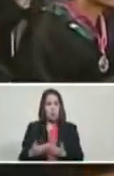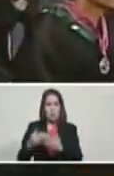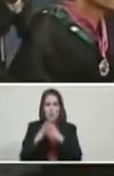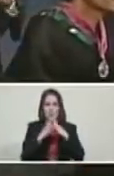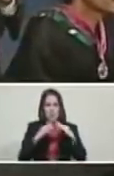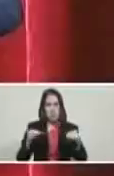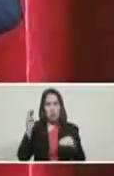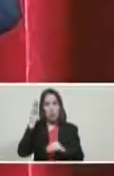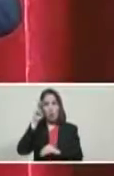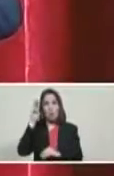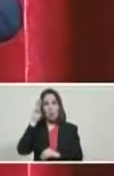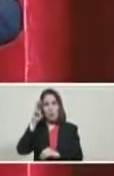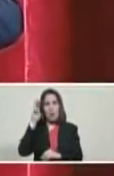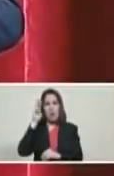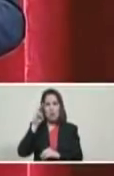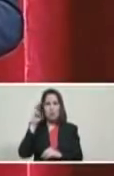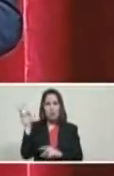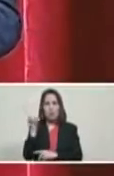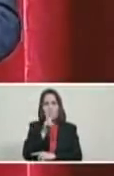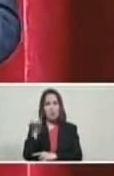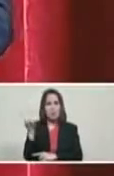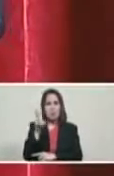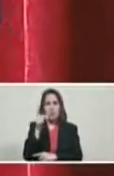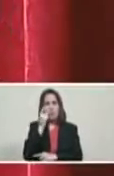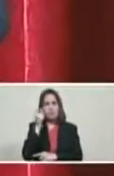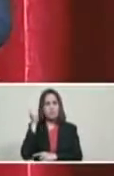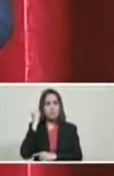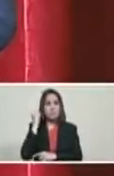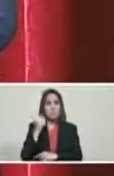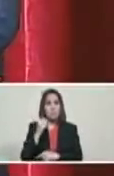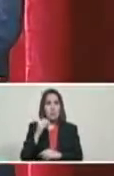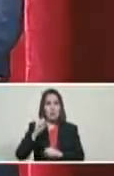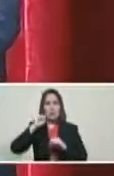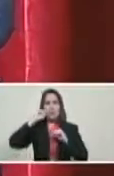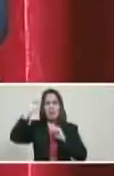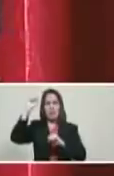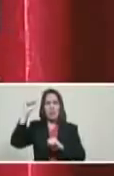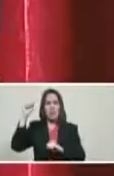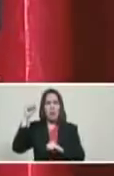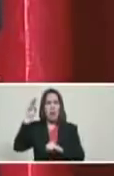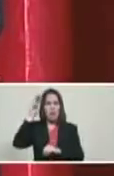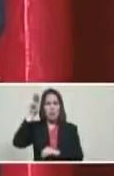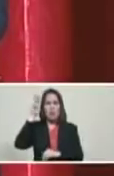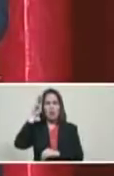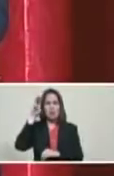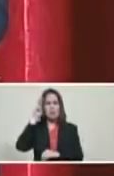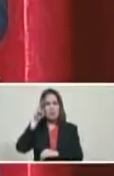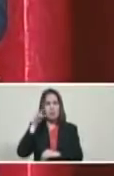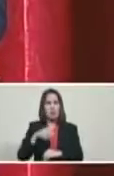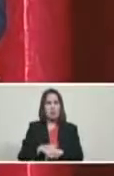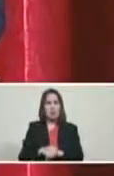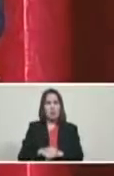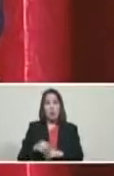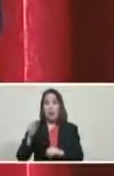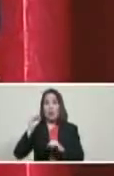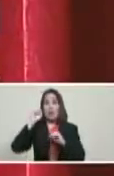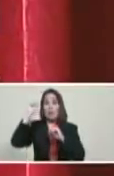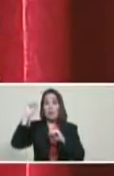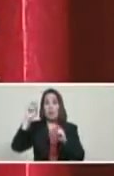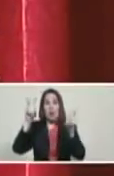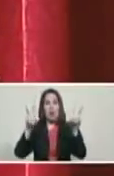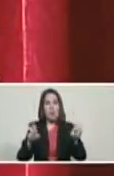los maestros y maestras de Venezuela. ¡Que viva el magisterio venezolano! ¡Que viva la nueva universidad